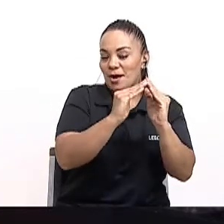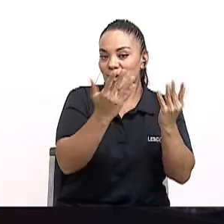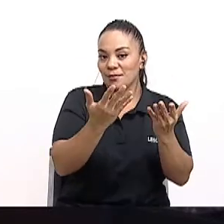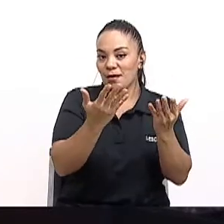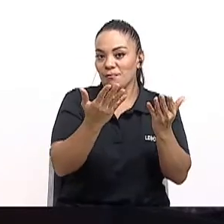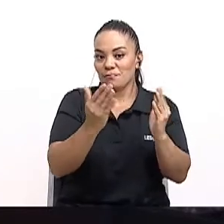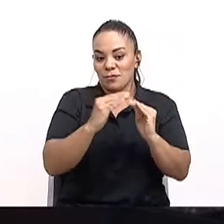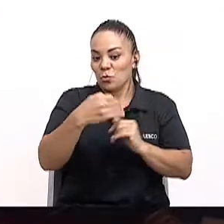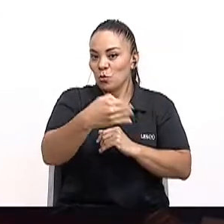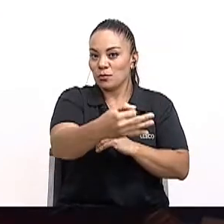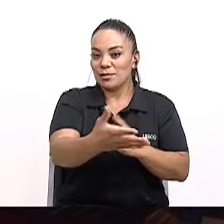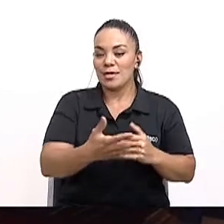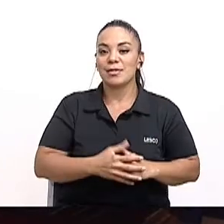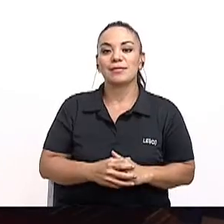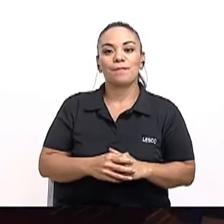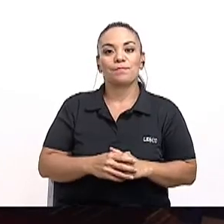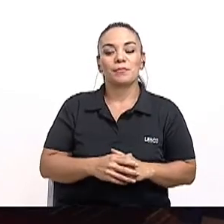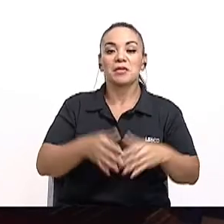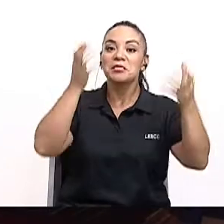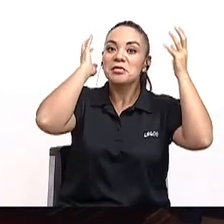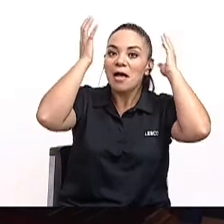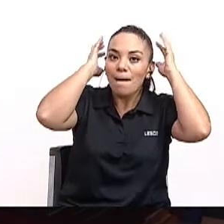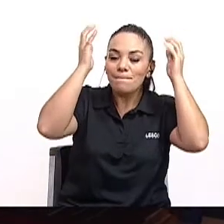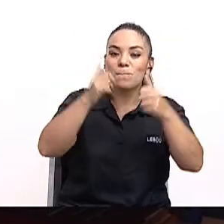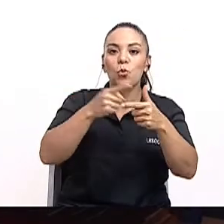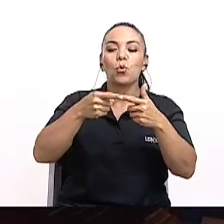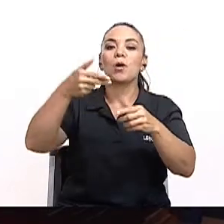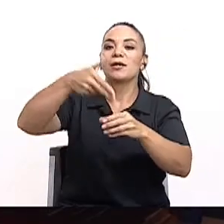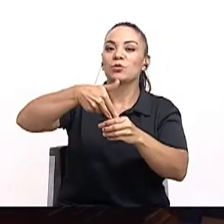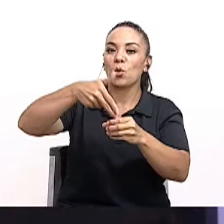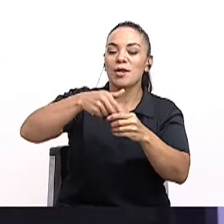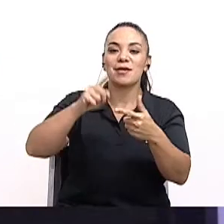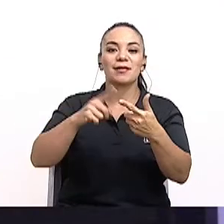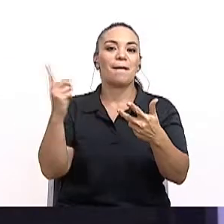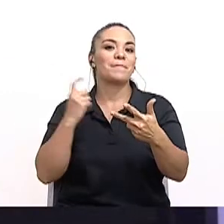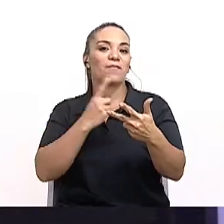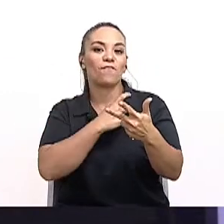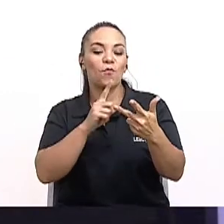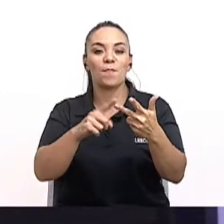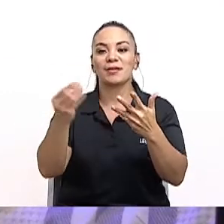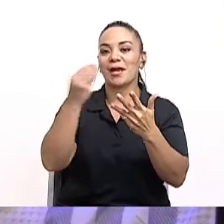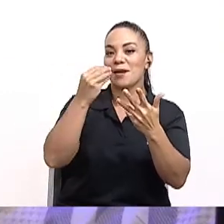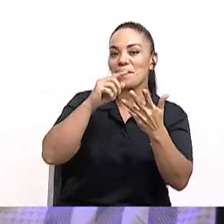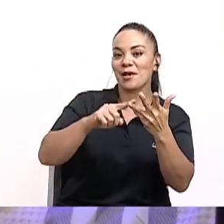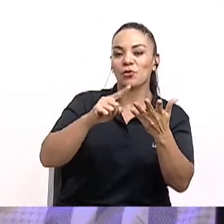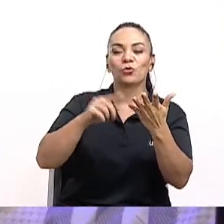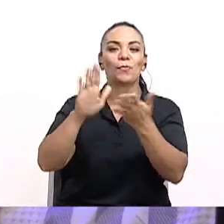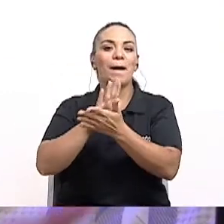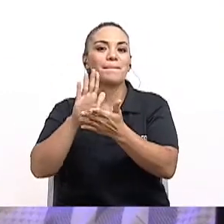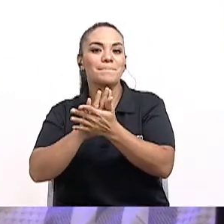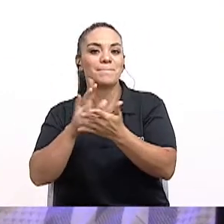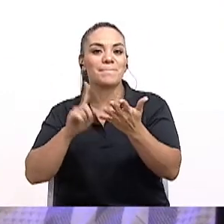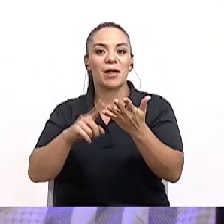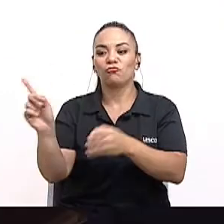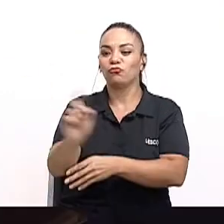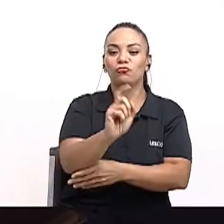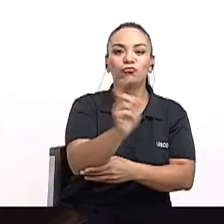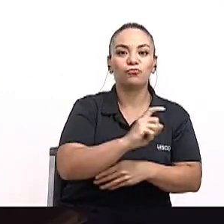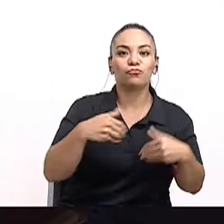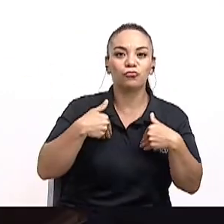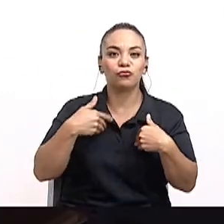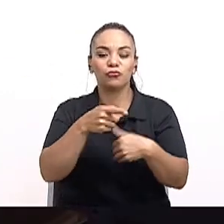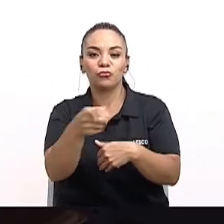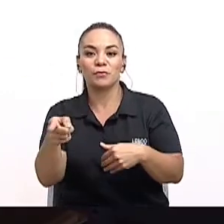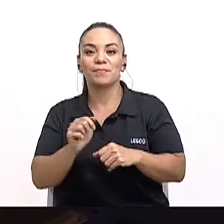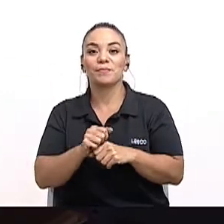nuestros hogares todos los días, como el champú, la gasolina, los perfumes, los alimentos, el papel, el repelente para insectos